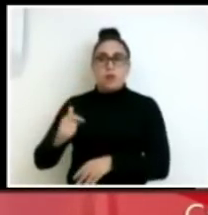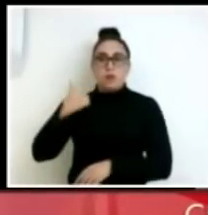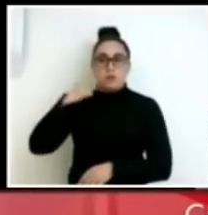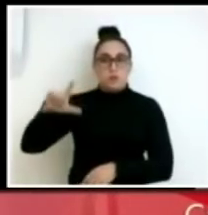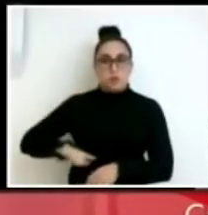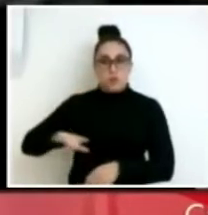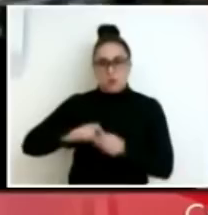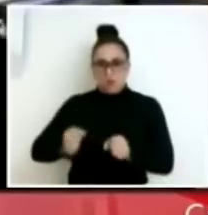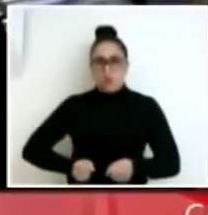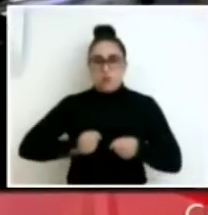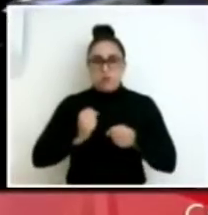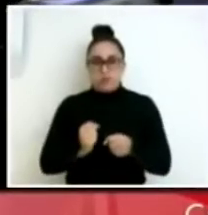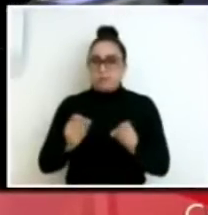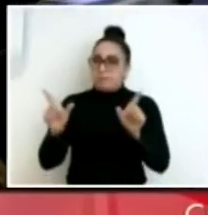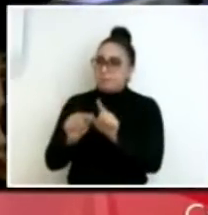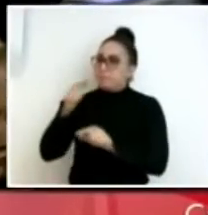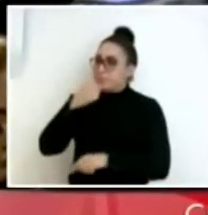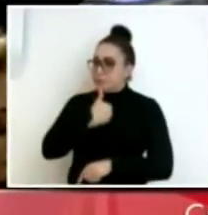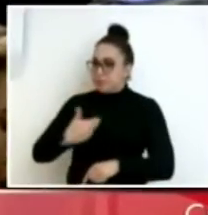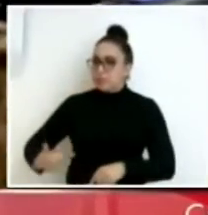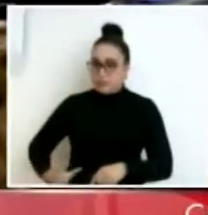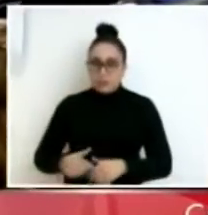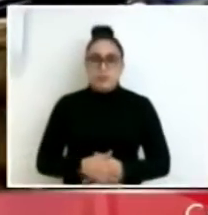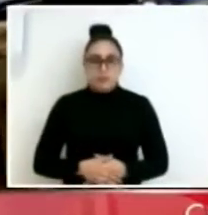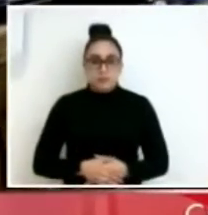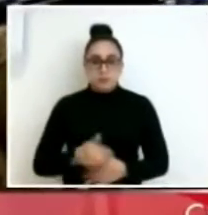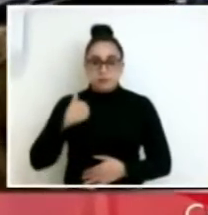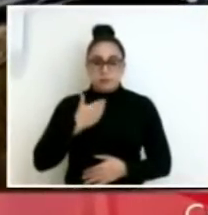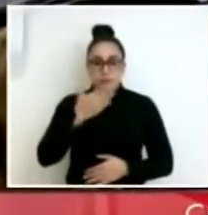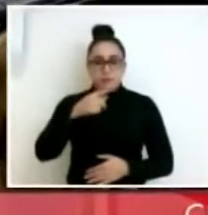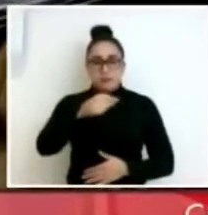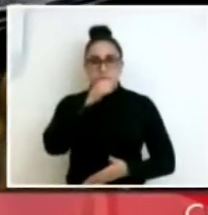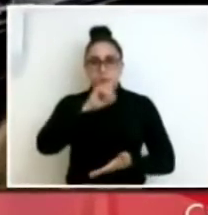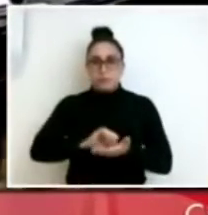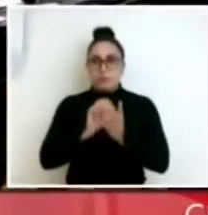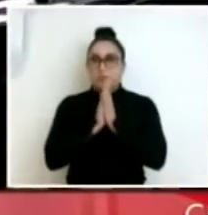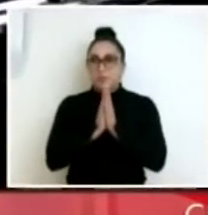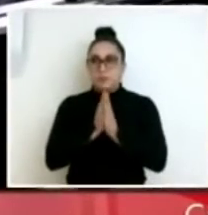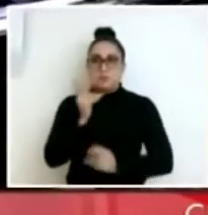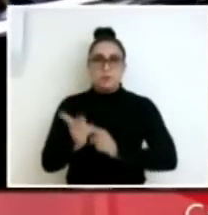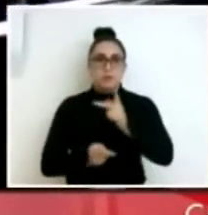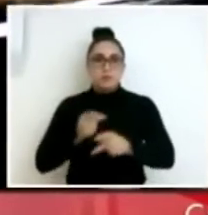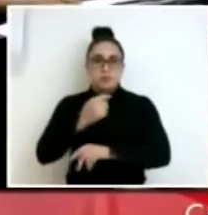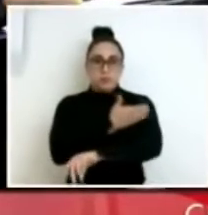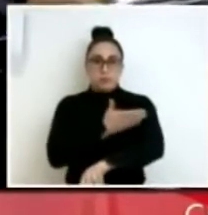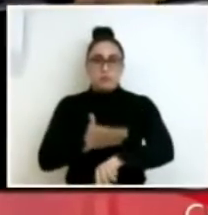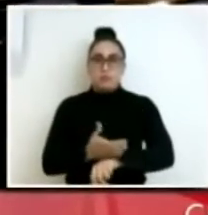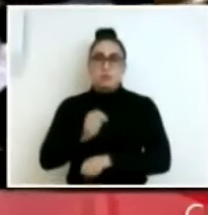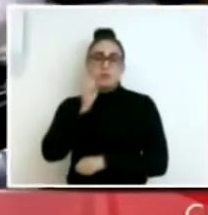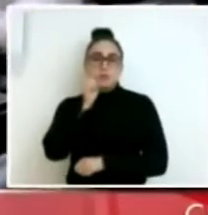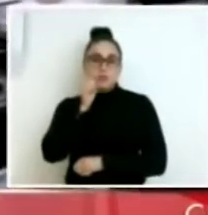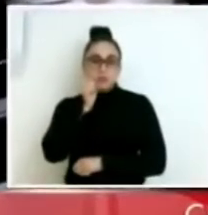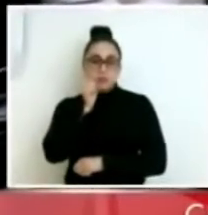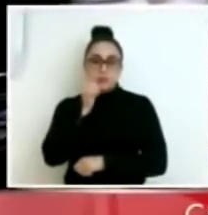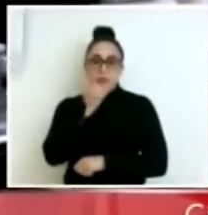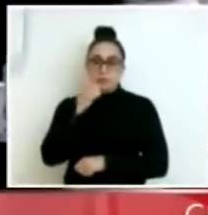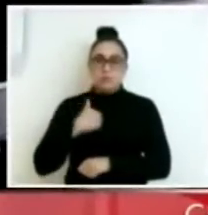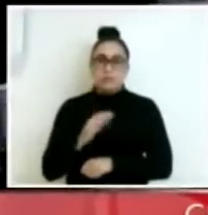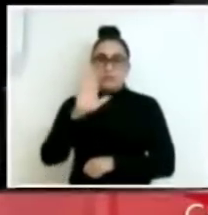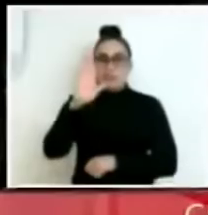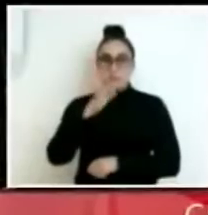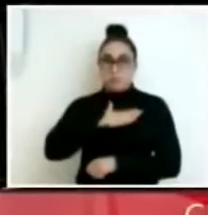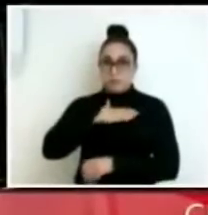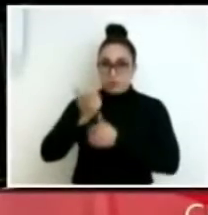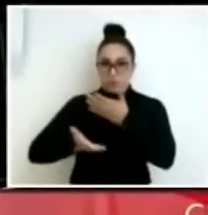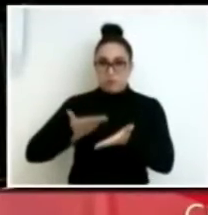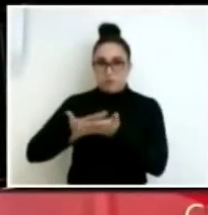presidente. Muchas gracias, senadora Citlali Hernández. Solicito a la Secretaría consulte a la Asamblea en votación económica. Presidente, retiro mi propuesta